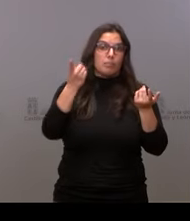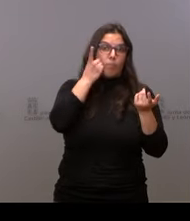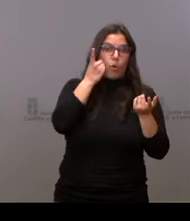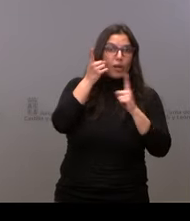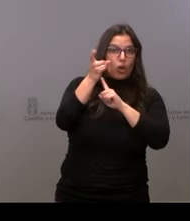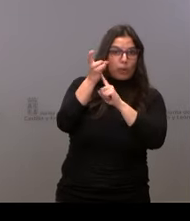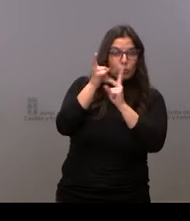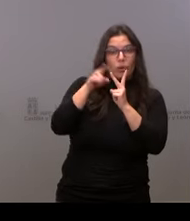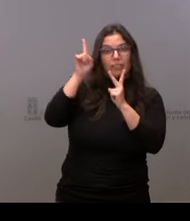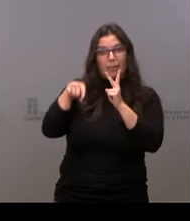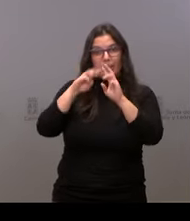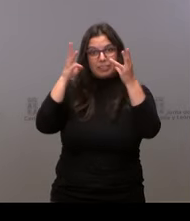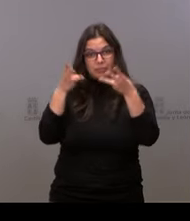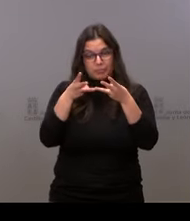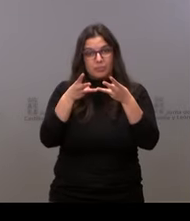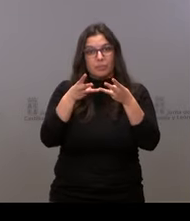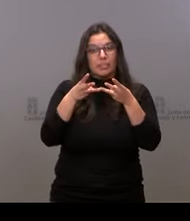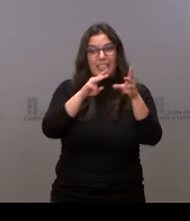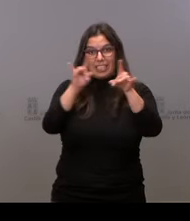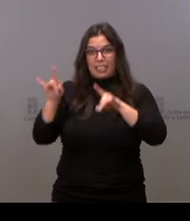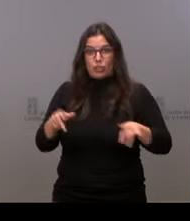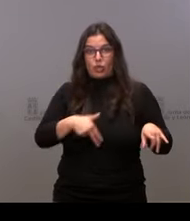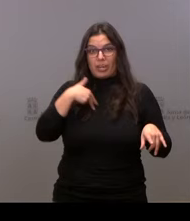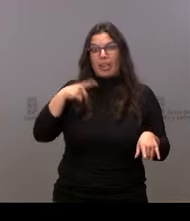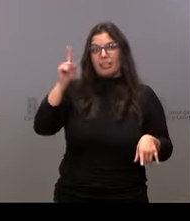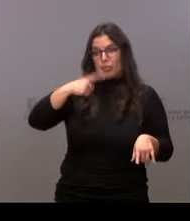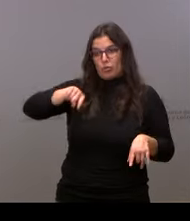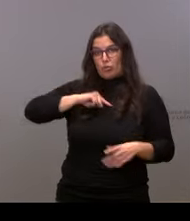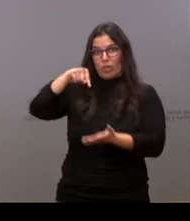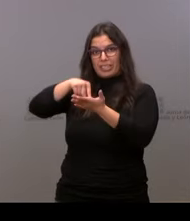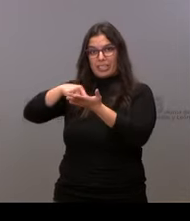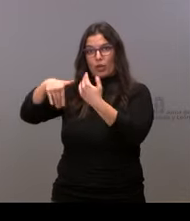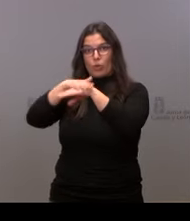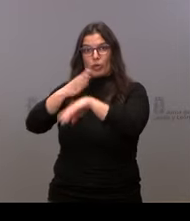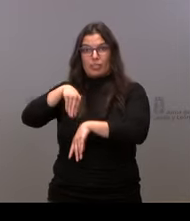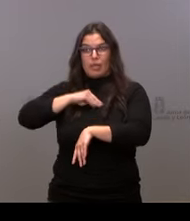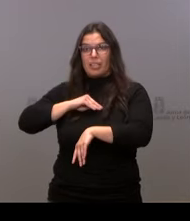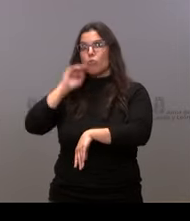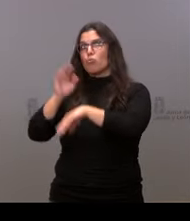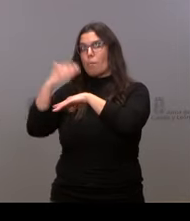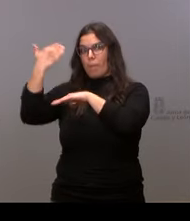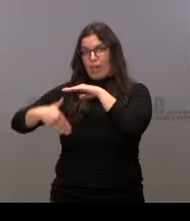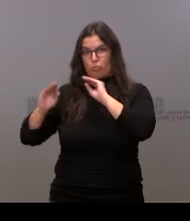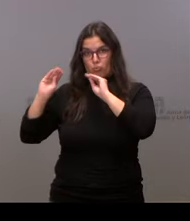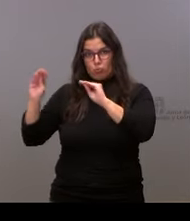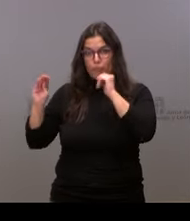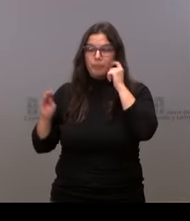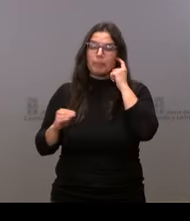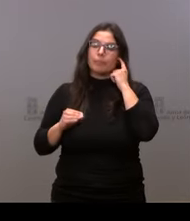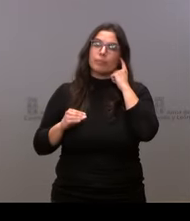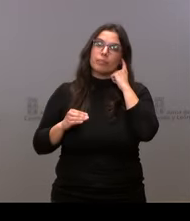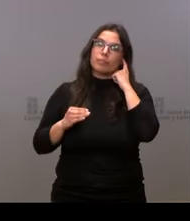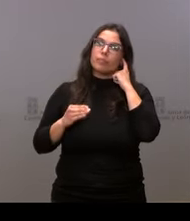también del territorio y lo que le vamos a exigir al gobierno de españa es que se cumpla esos plazos y vamos a estar pendientes de